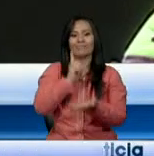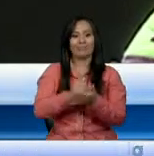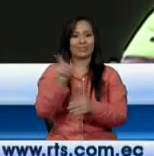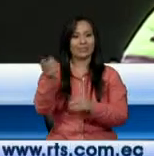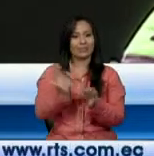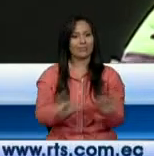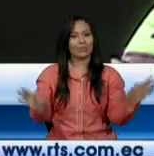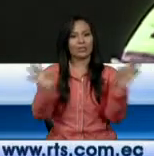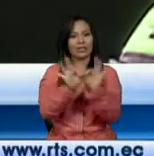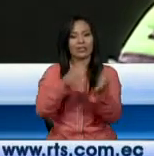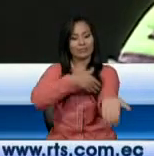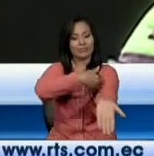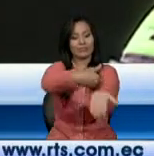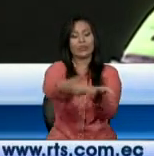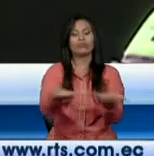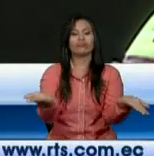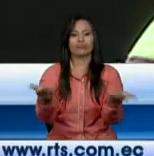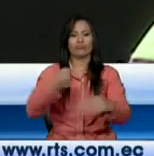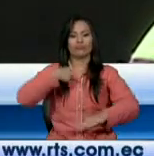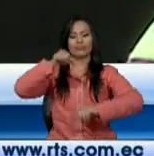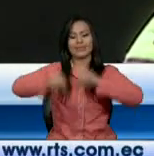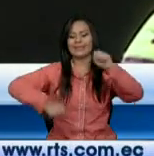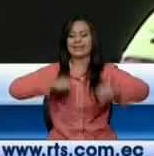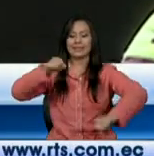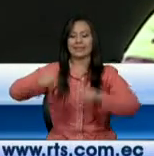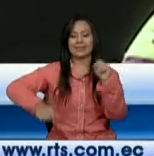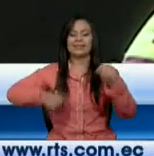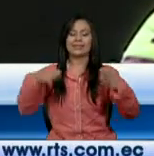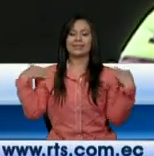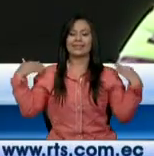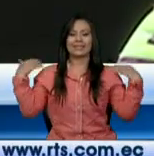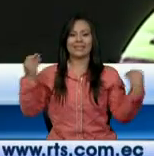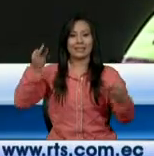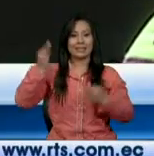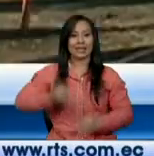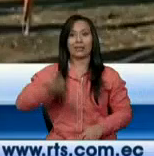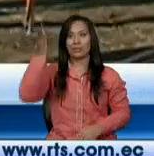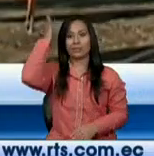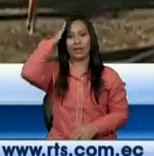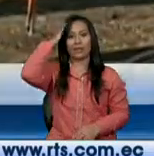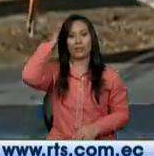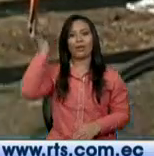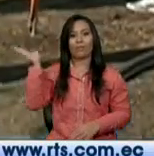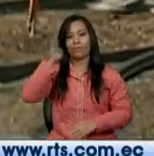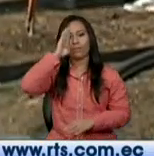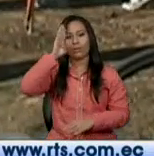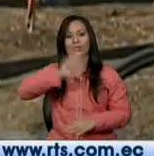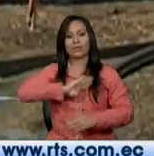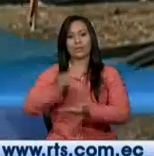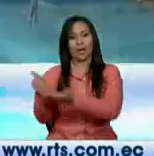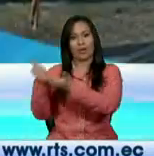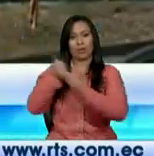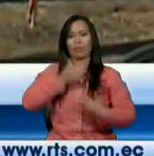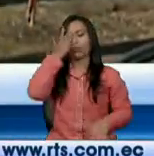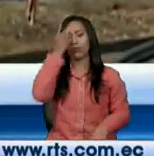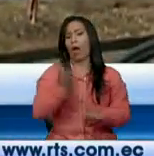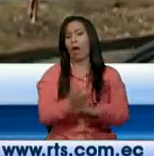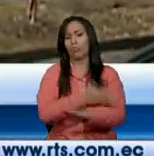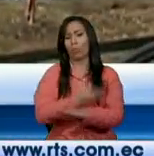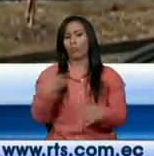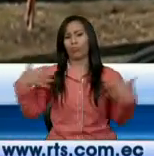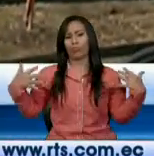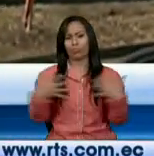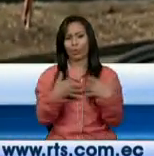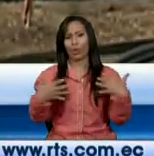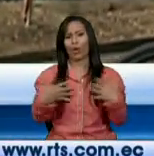de rutas donde podemos entrenar seguros, donde vamos a contar con el resguardo policial. Una teme salir a las calles de ahora con esta